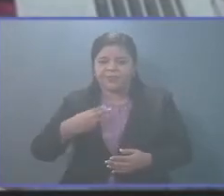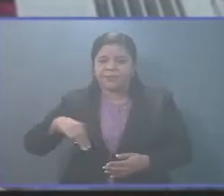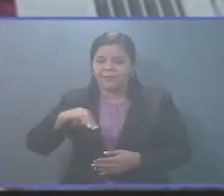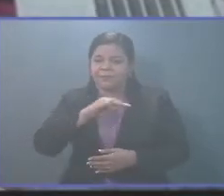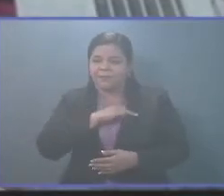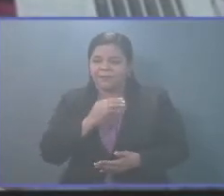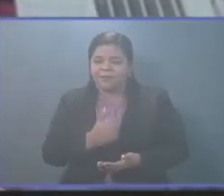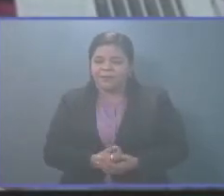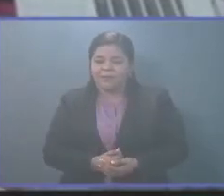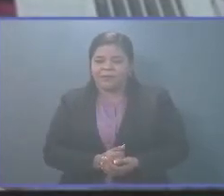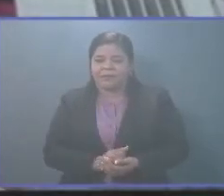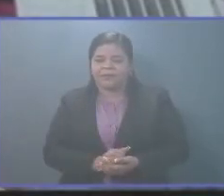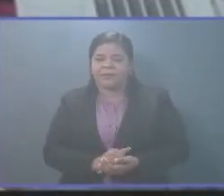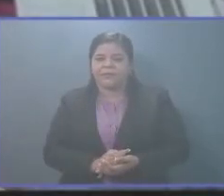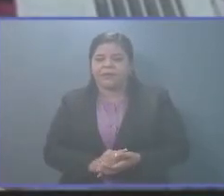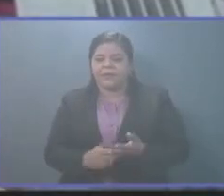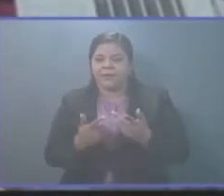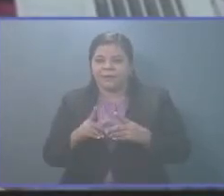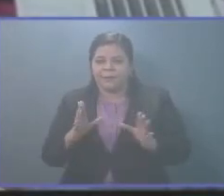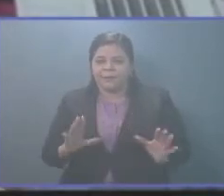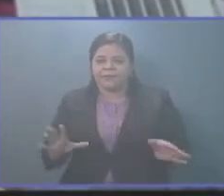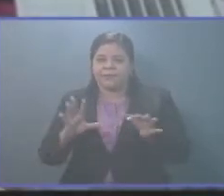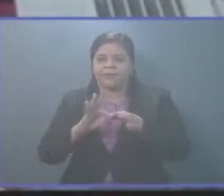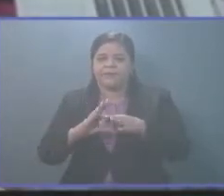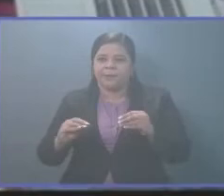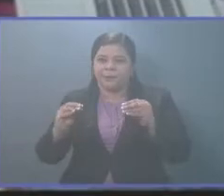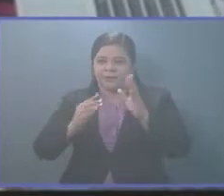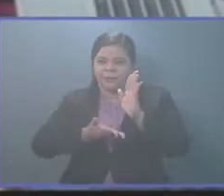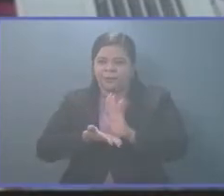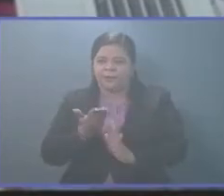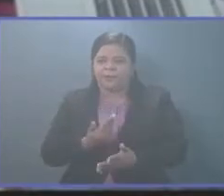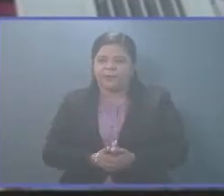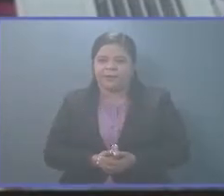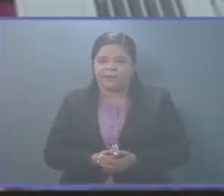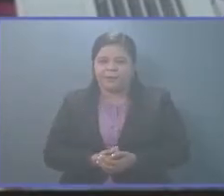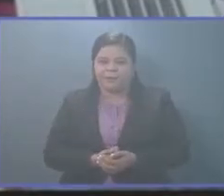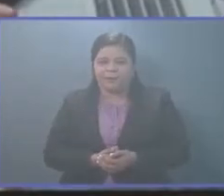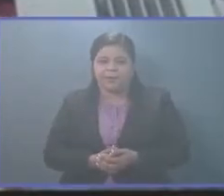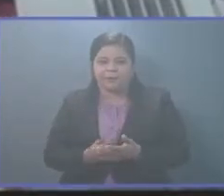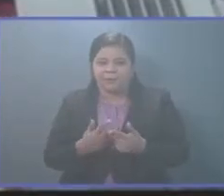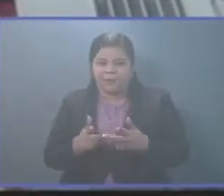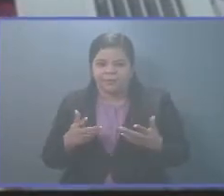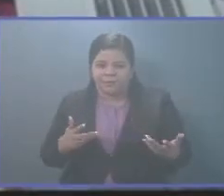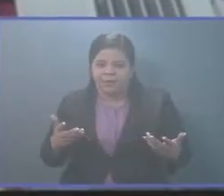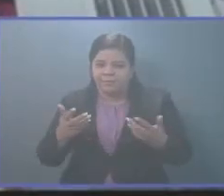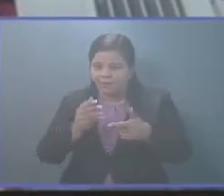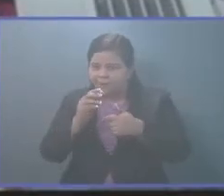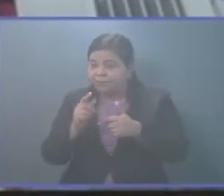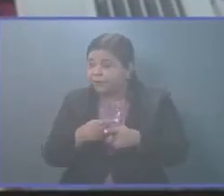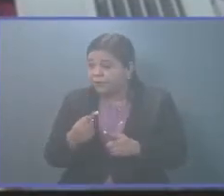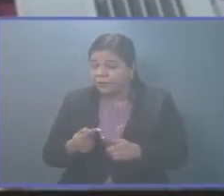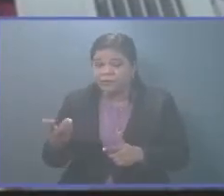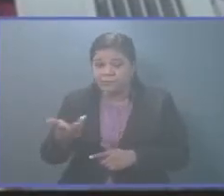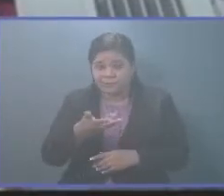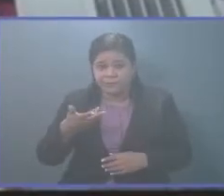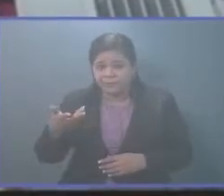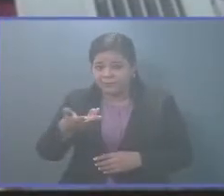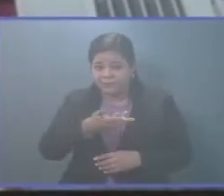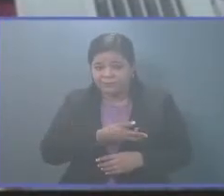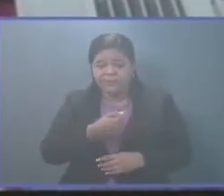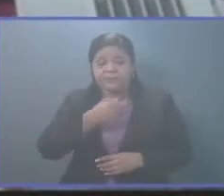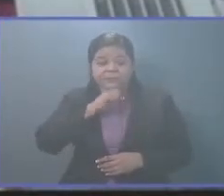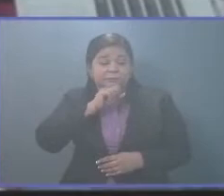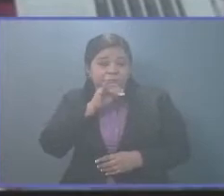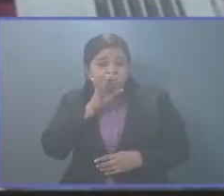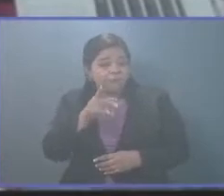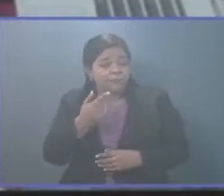respondidas. En estos momentos se encuentran en proceso otra cantidad de solicitudes donde